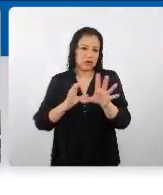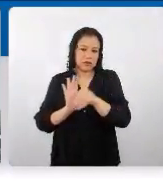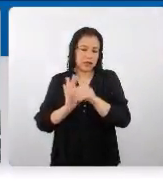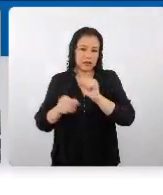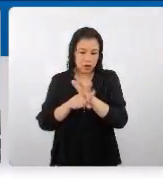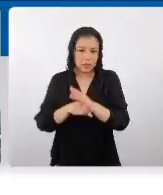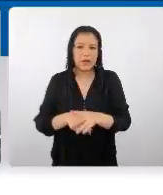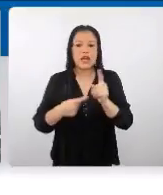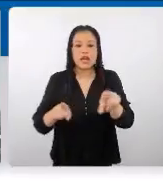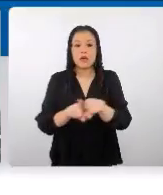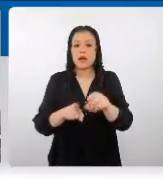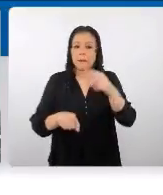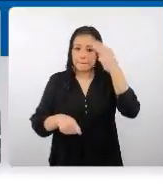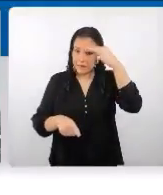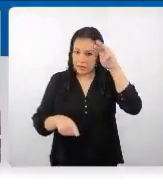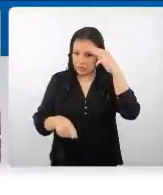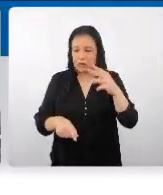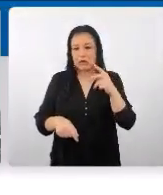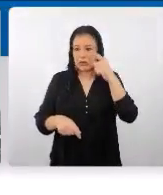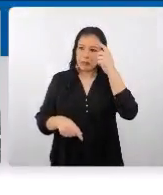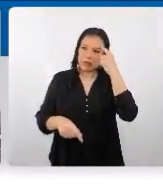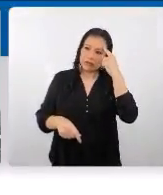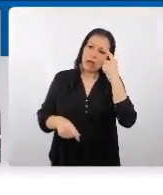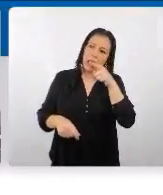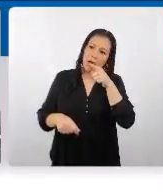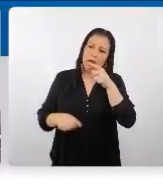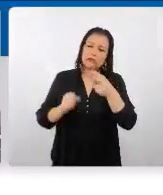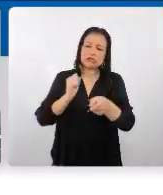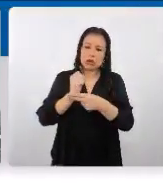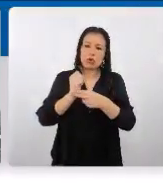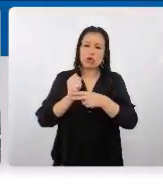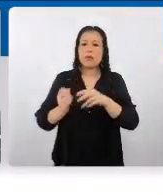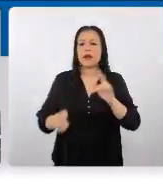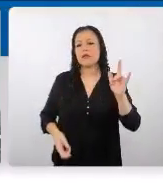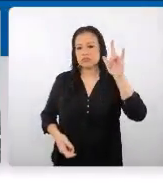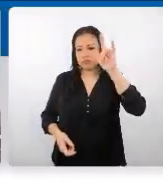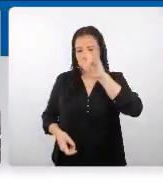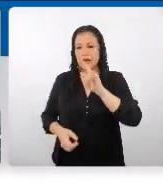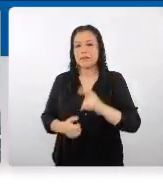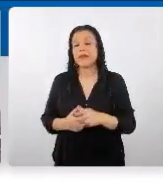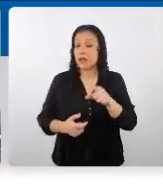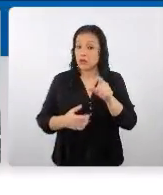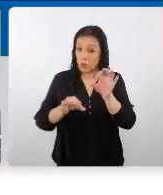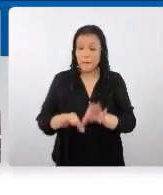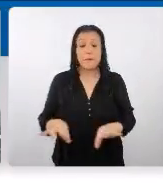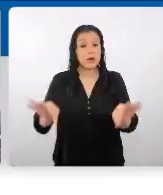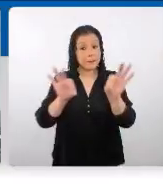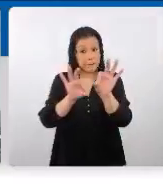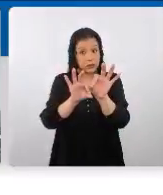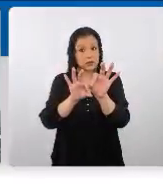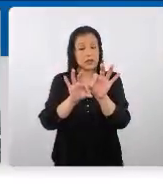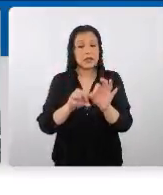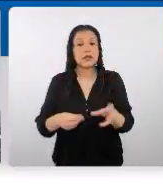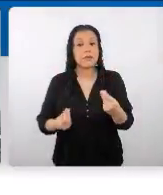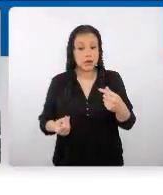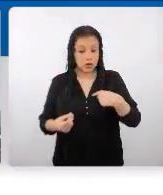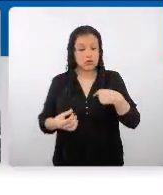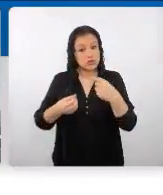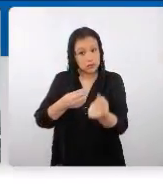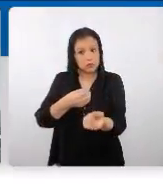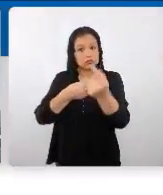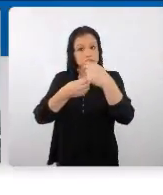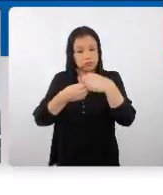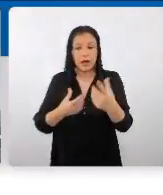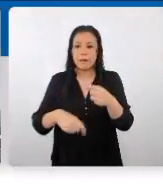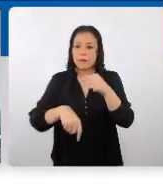a seguridad o destinos seguros dentro de los países sudamericanos. Esto es muy importante a considerar y a tomar en cuenta a la hora